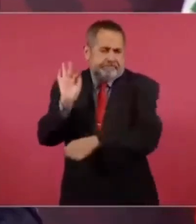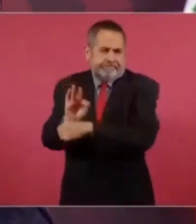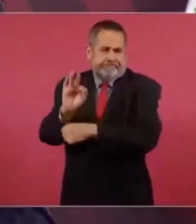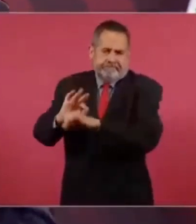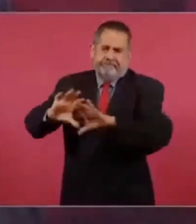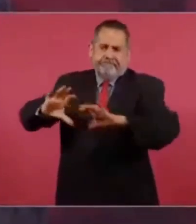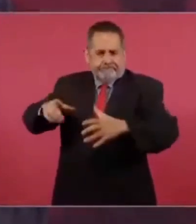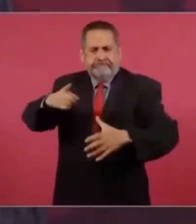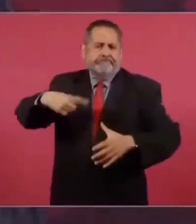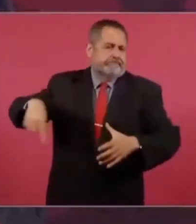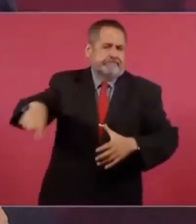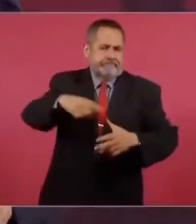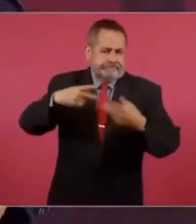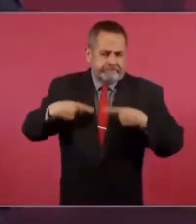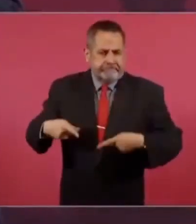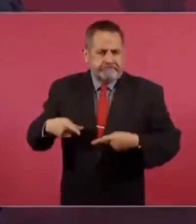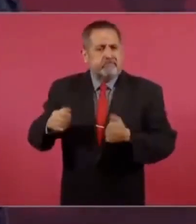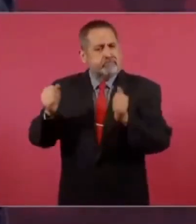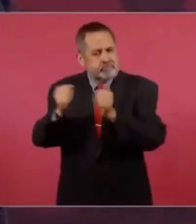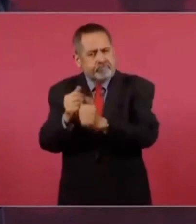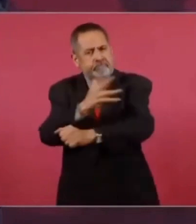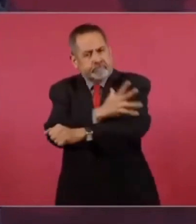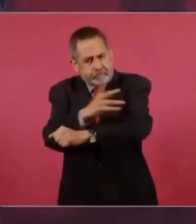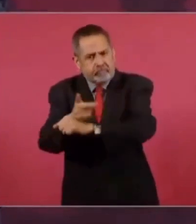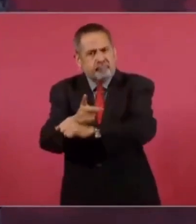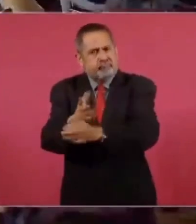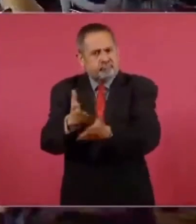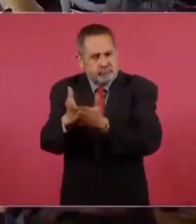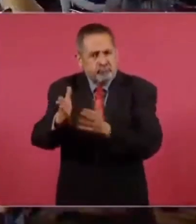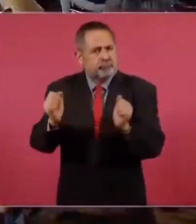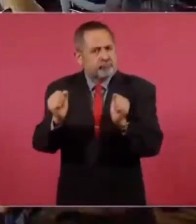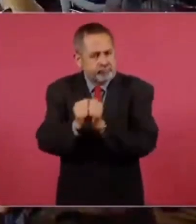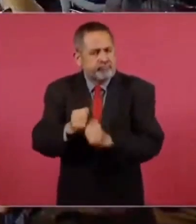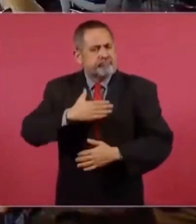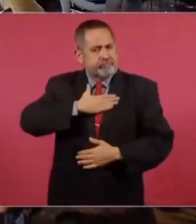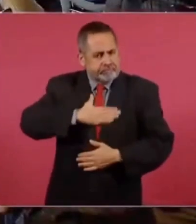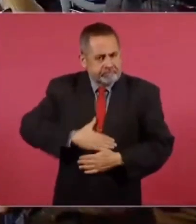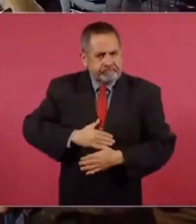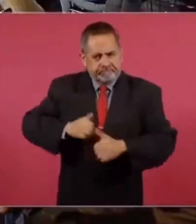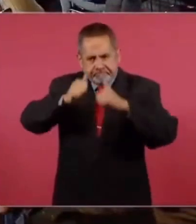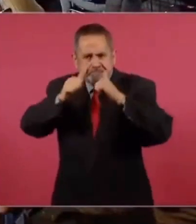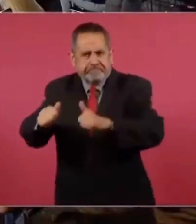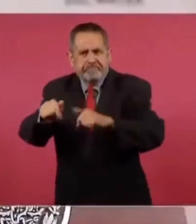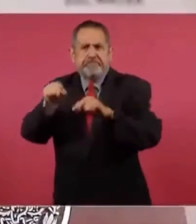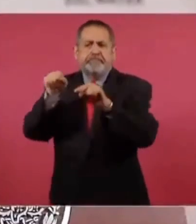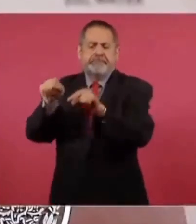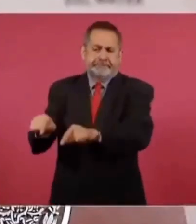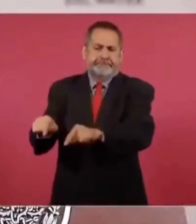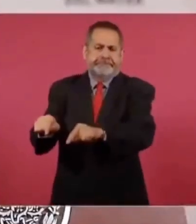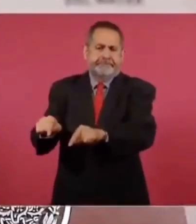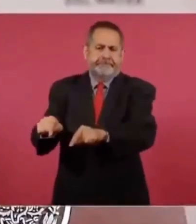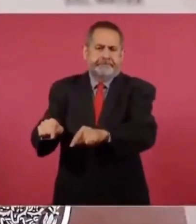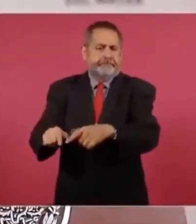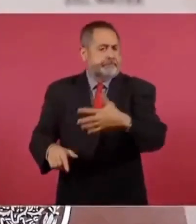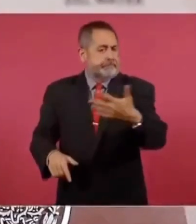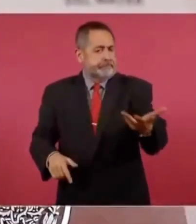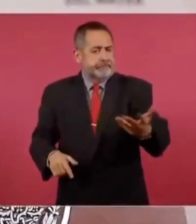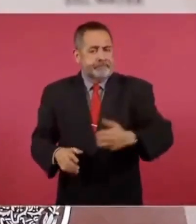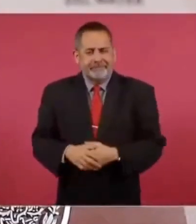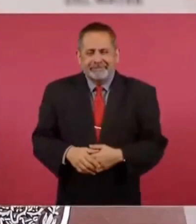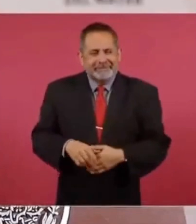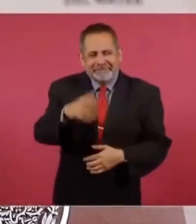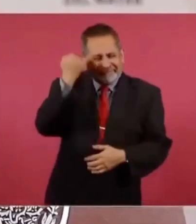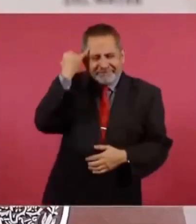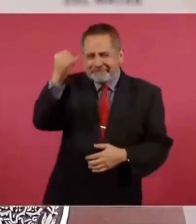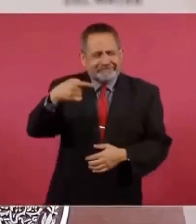Entonces, para actuar con rectitud, hacer justicia. Imagínense la gran